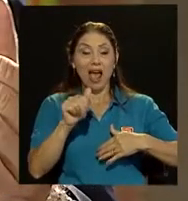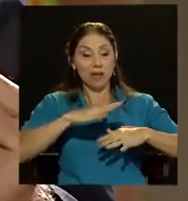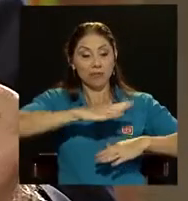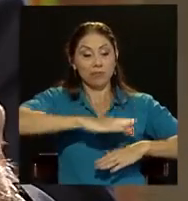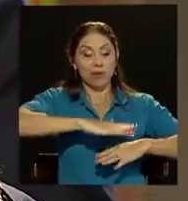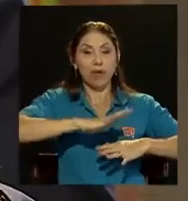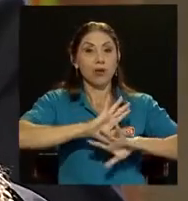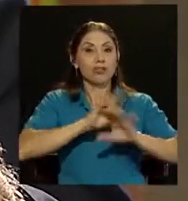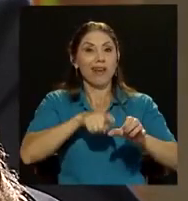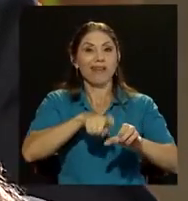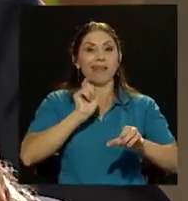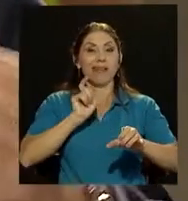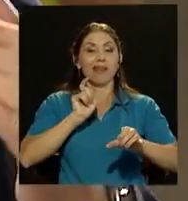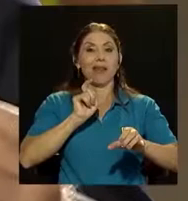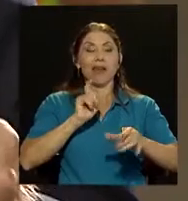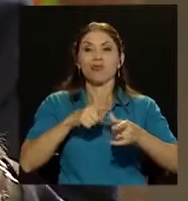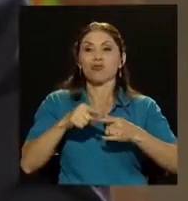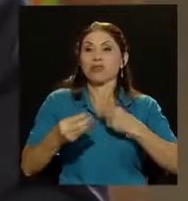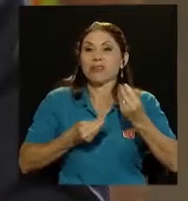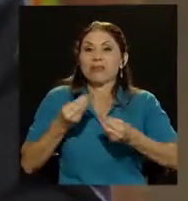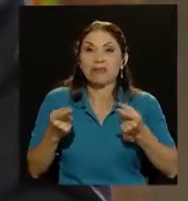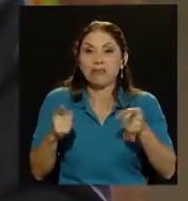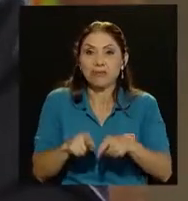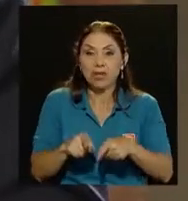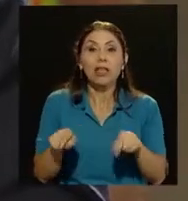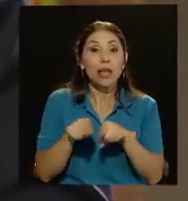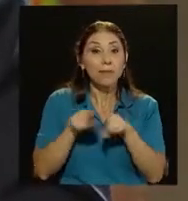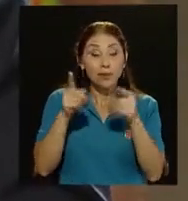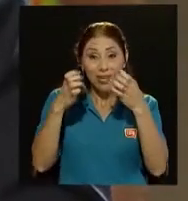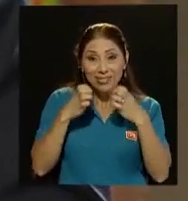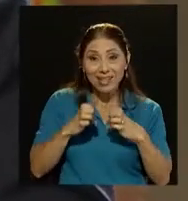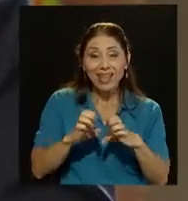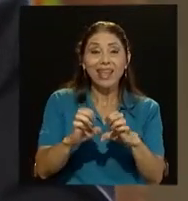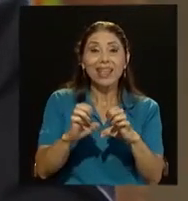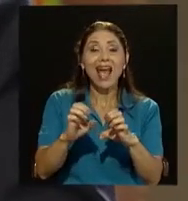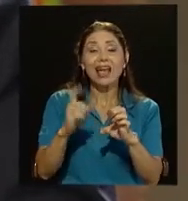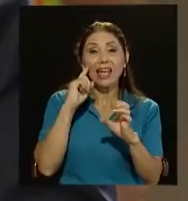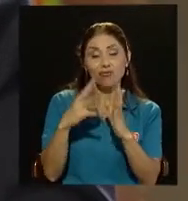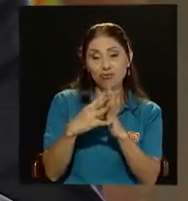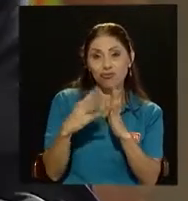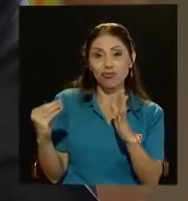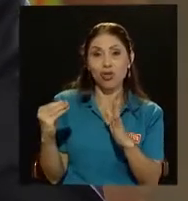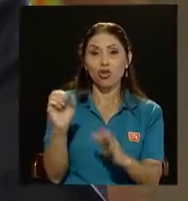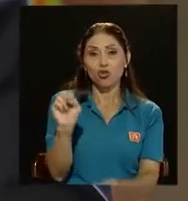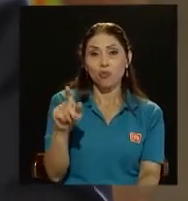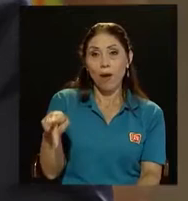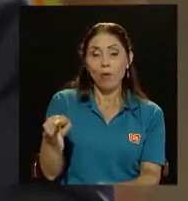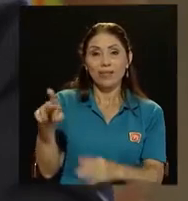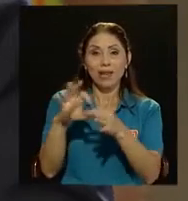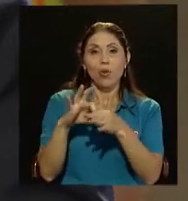extranjera que simboliza el soft power de la Unión Europea afuera